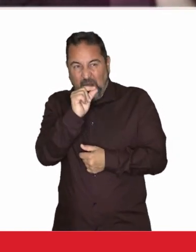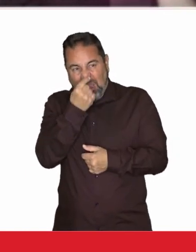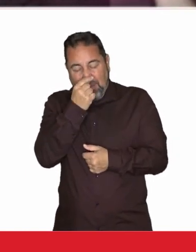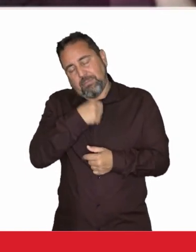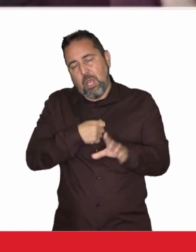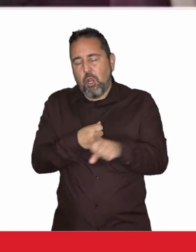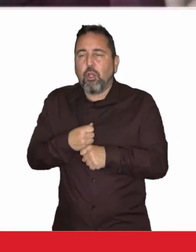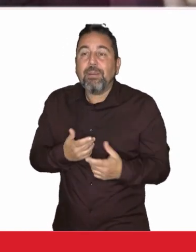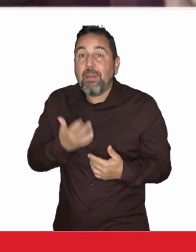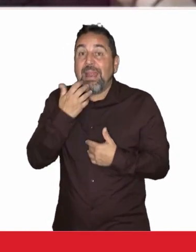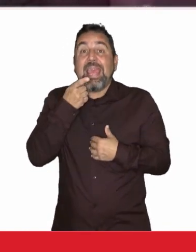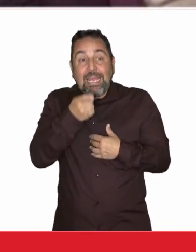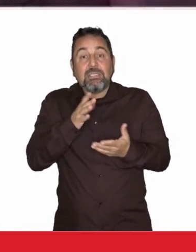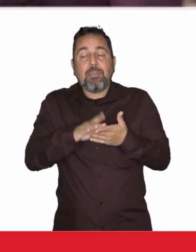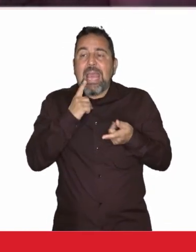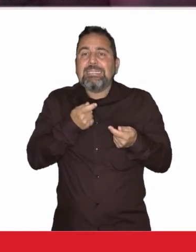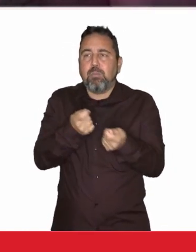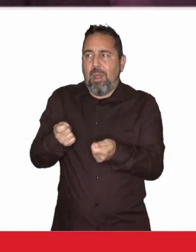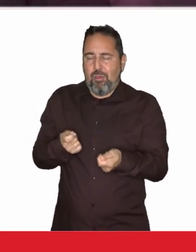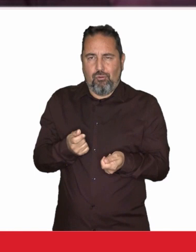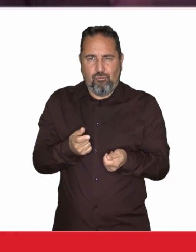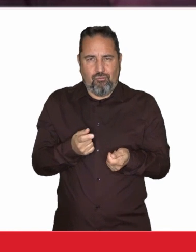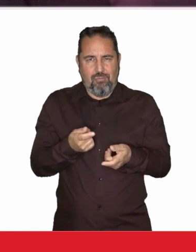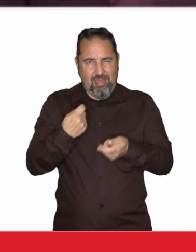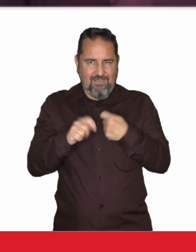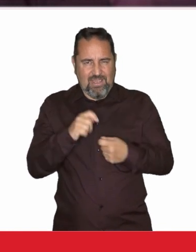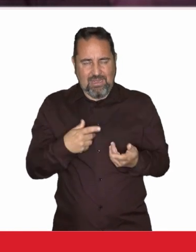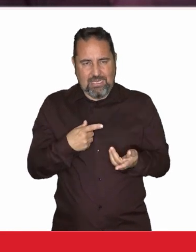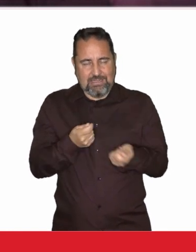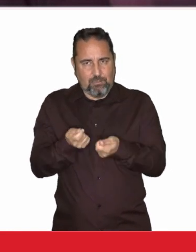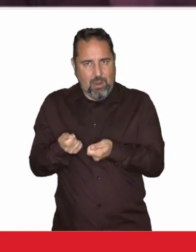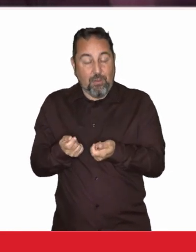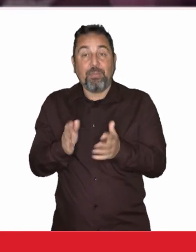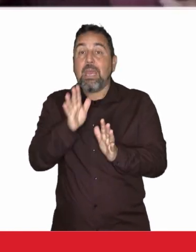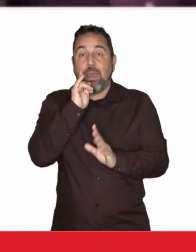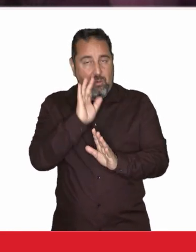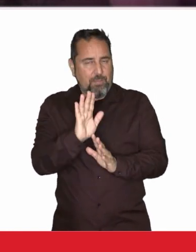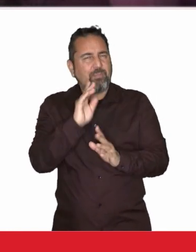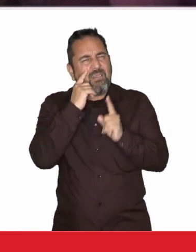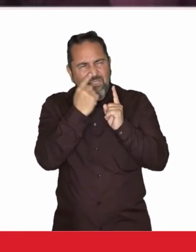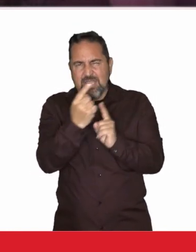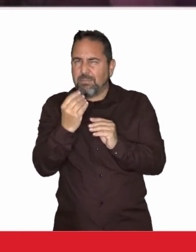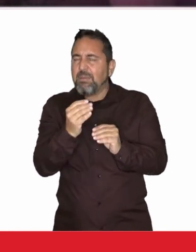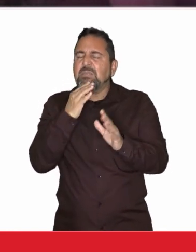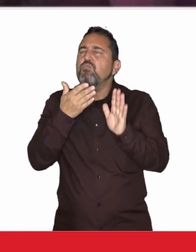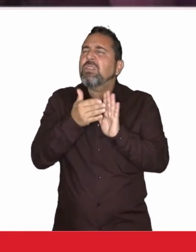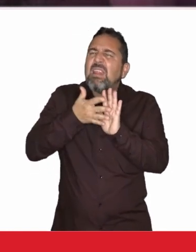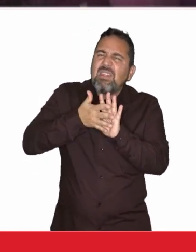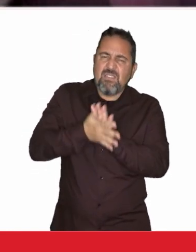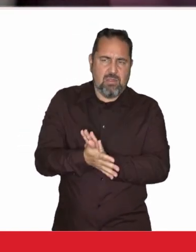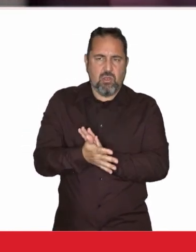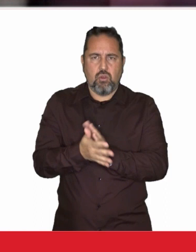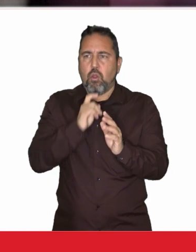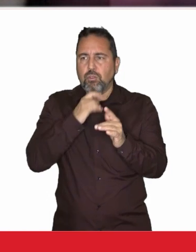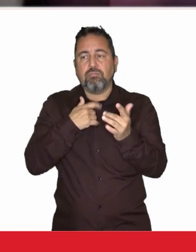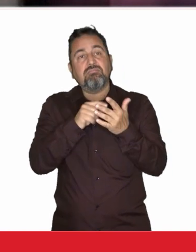que no cuesta nada. Eso es una forma de estimulación de ventas. ¿Vale? Ahora, si os fijáis, es muy importante que defináis